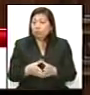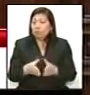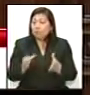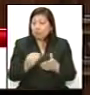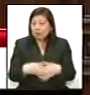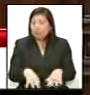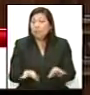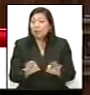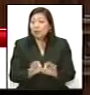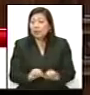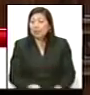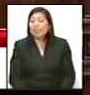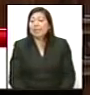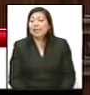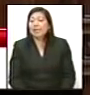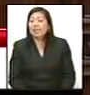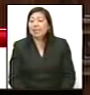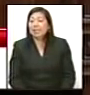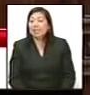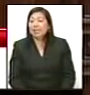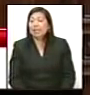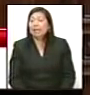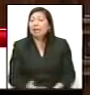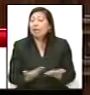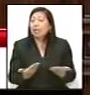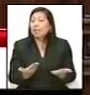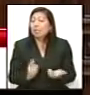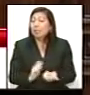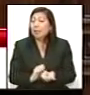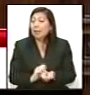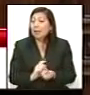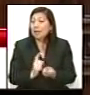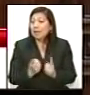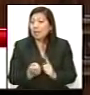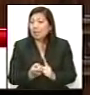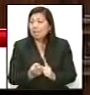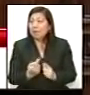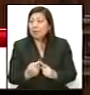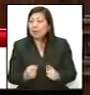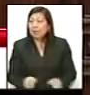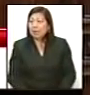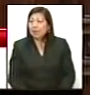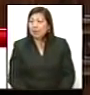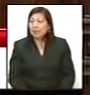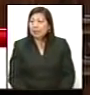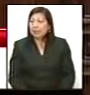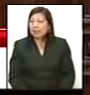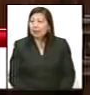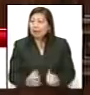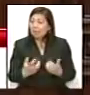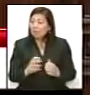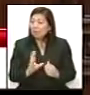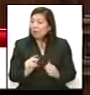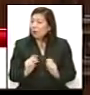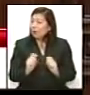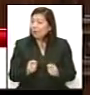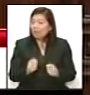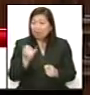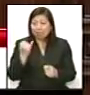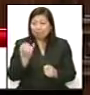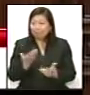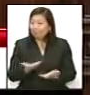envergadura, ¿no? La cosa cambia en lo fundamental. Entonces, la empresa no solamente tiene la